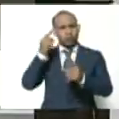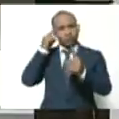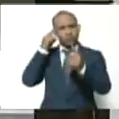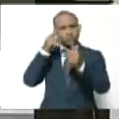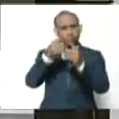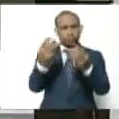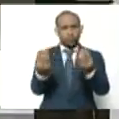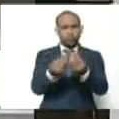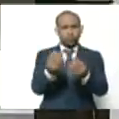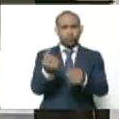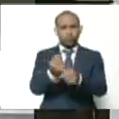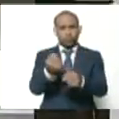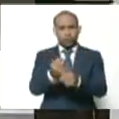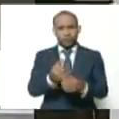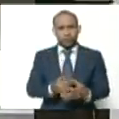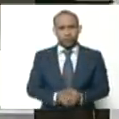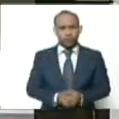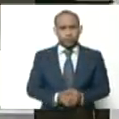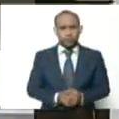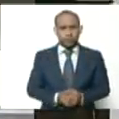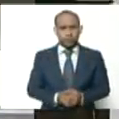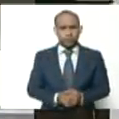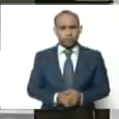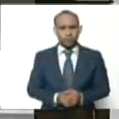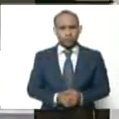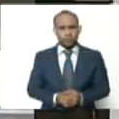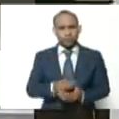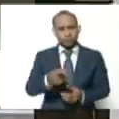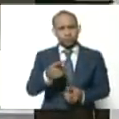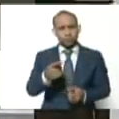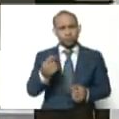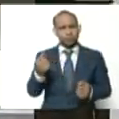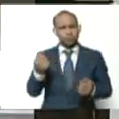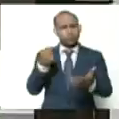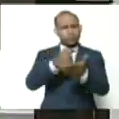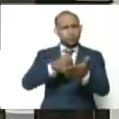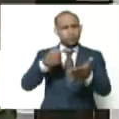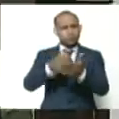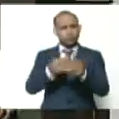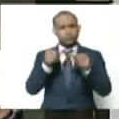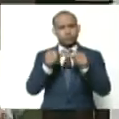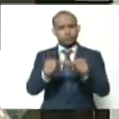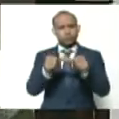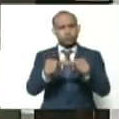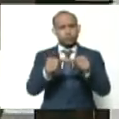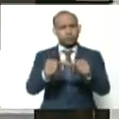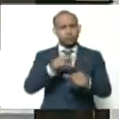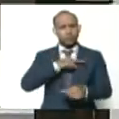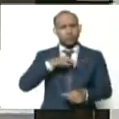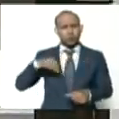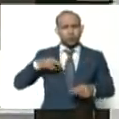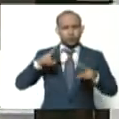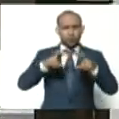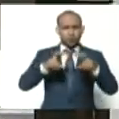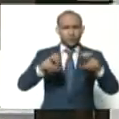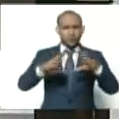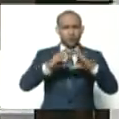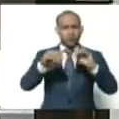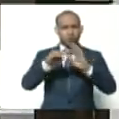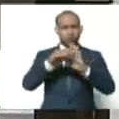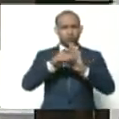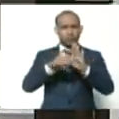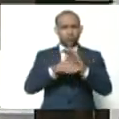trabajo, precisamente, a través de la batalla permanente. Estuvimos revisando, bueno, toda la agenda de